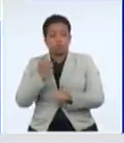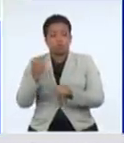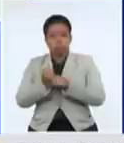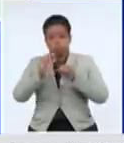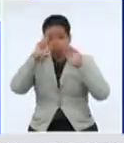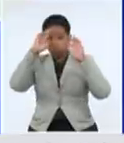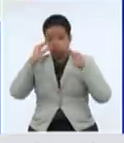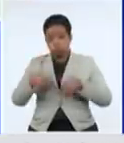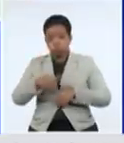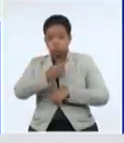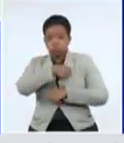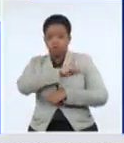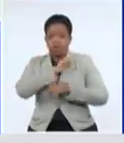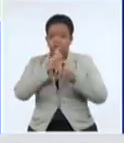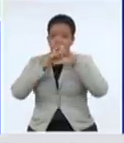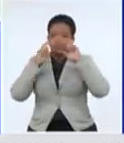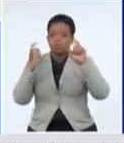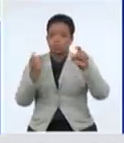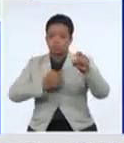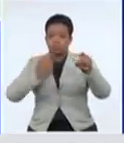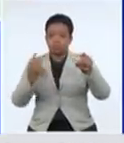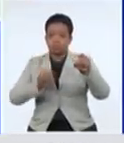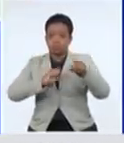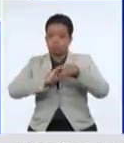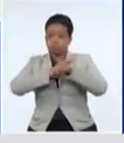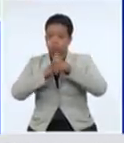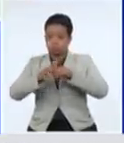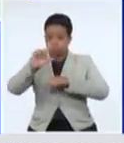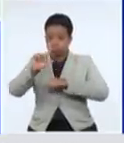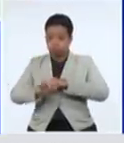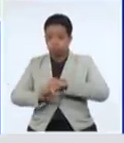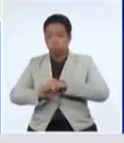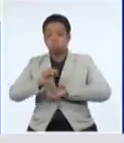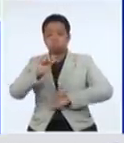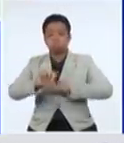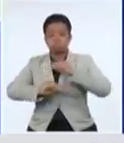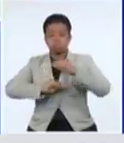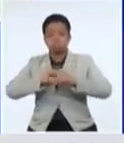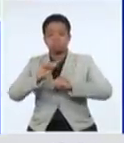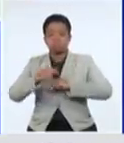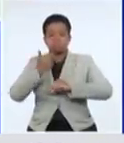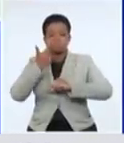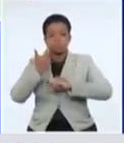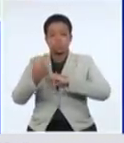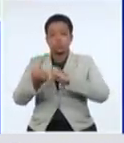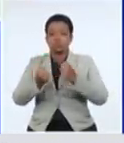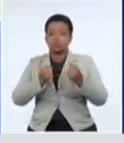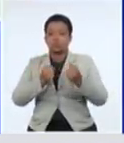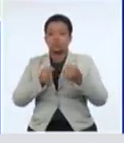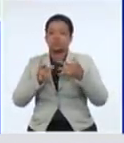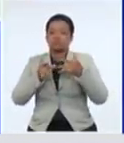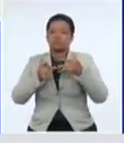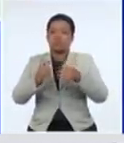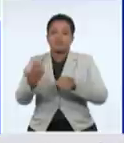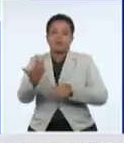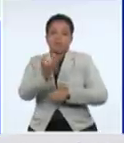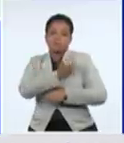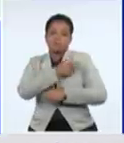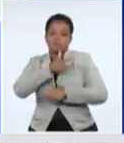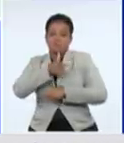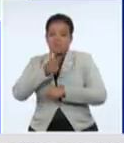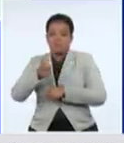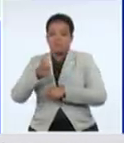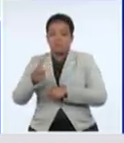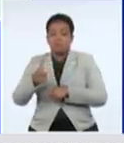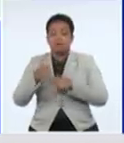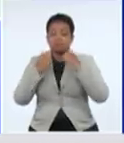pueblo cubano, que es para reducir la incidencia de casos y donde la vacunación ha jugado un papel